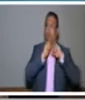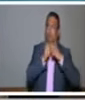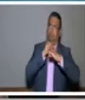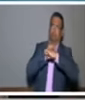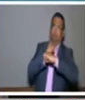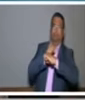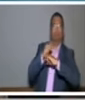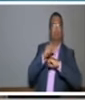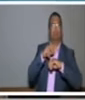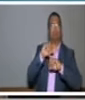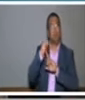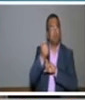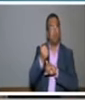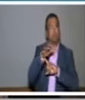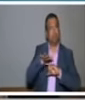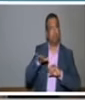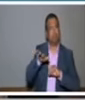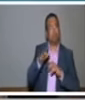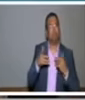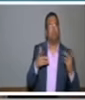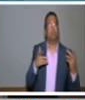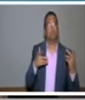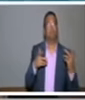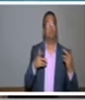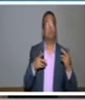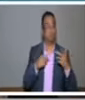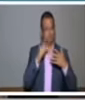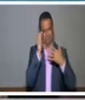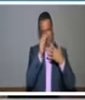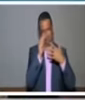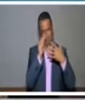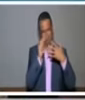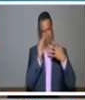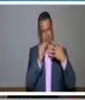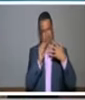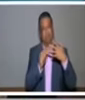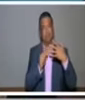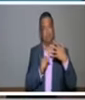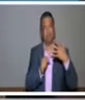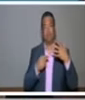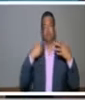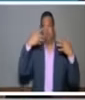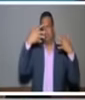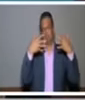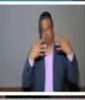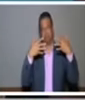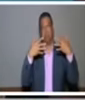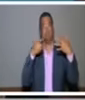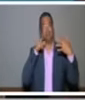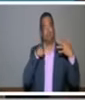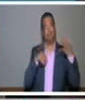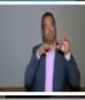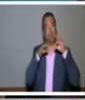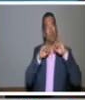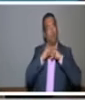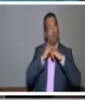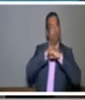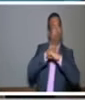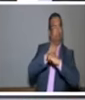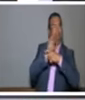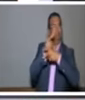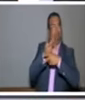a 5 años nuestro acompaña cada una de las iniciativas con lo que se tiene que hacer para evitar que se exploten nuestros recursos